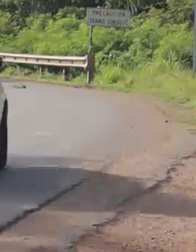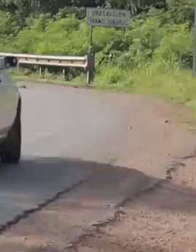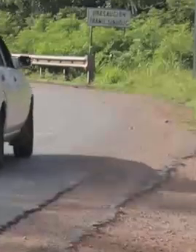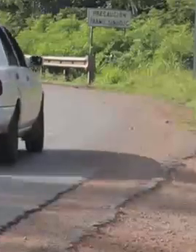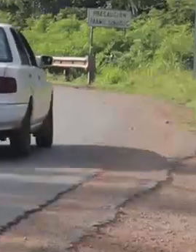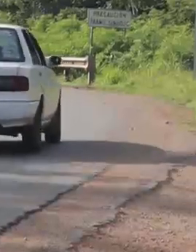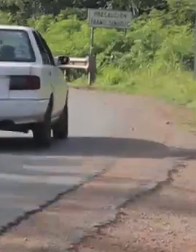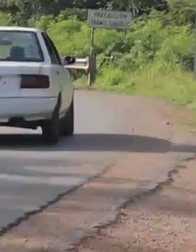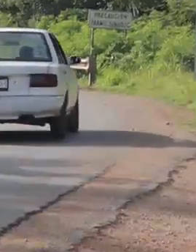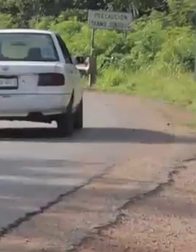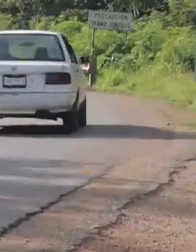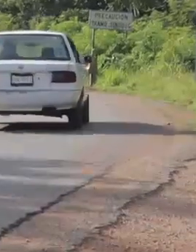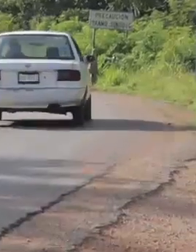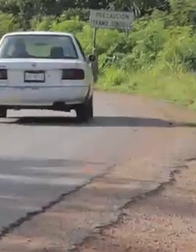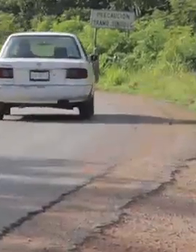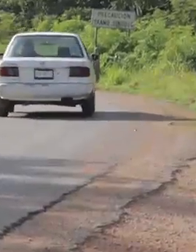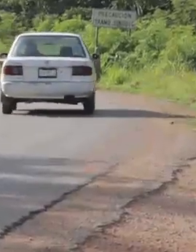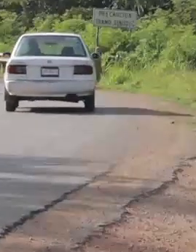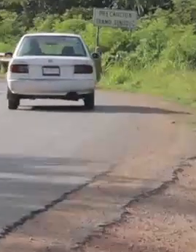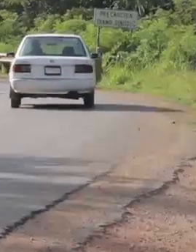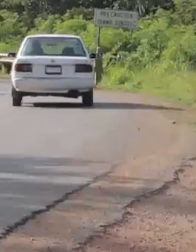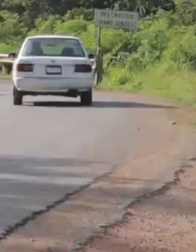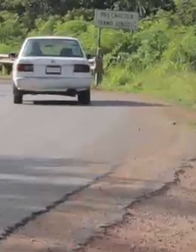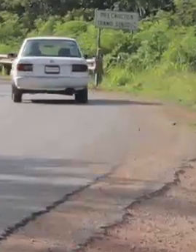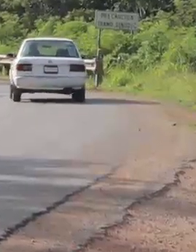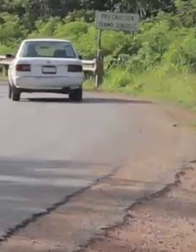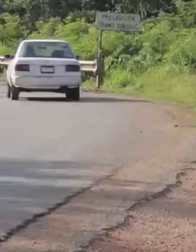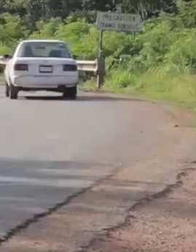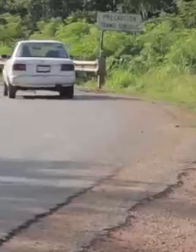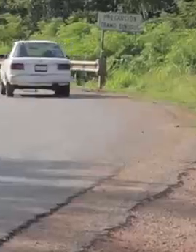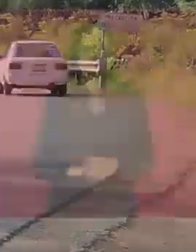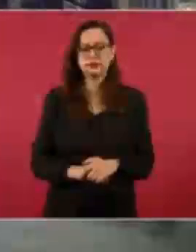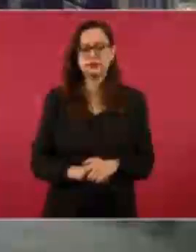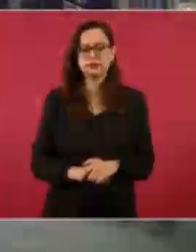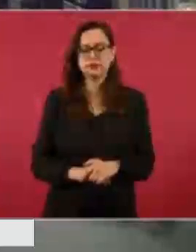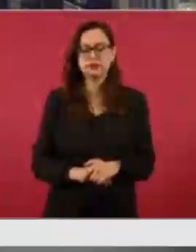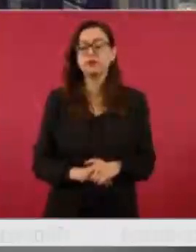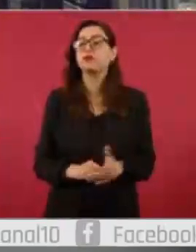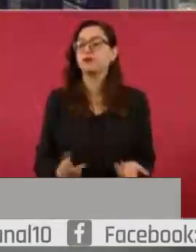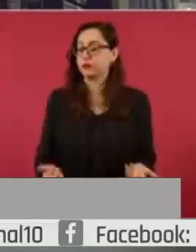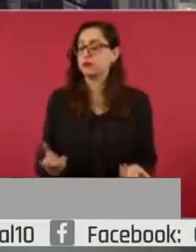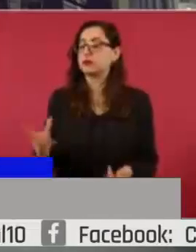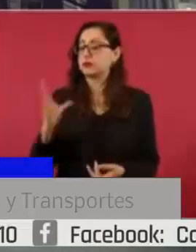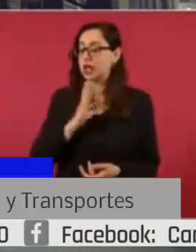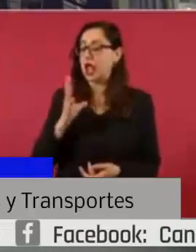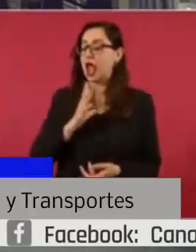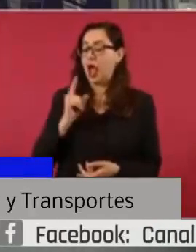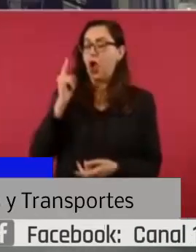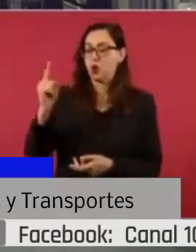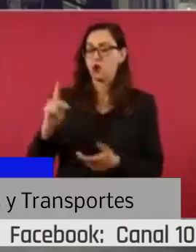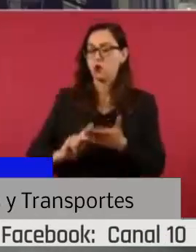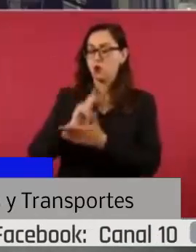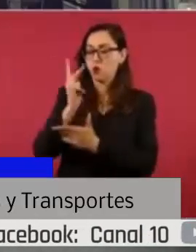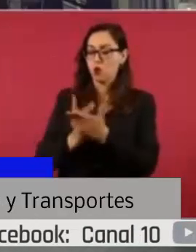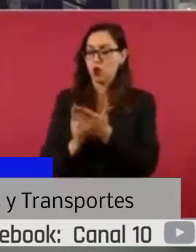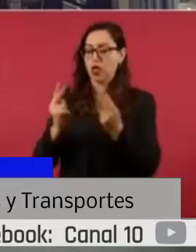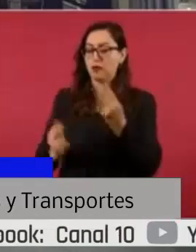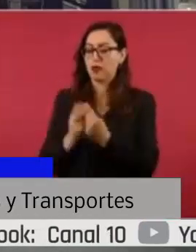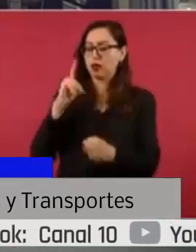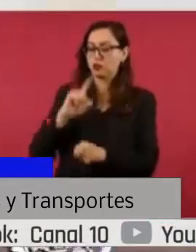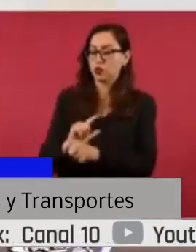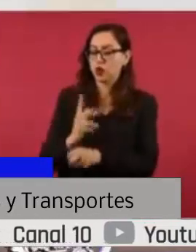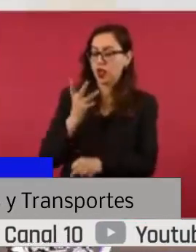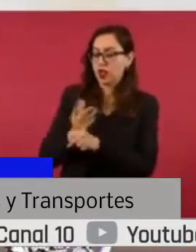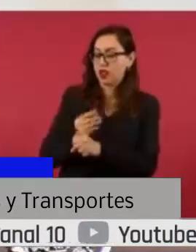federal 307, que se vio afectada por el proyecto Tren Maya. Programa Nacional de Conservación, estamos recalibrando para